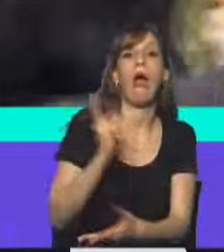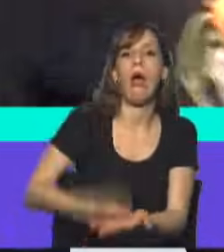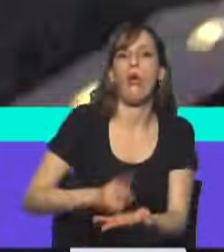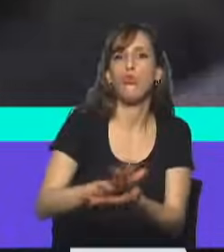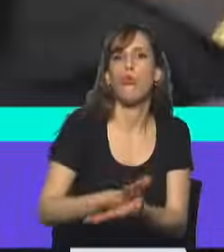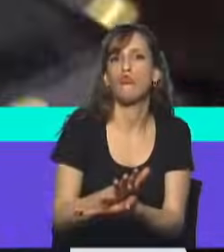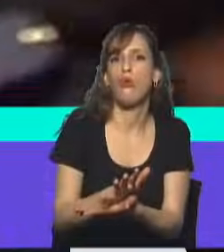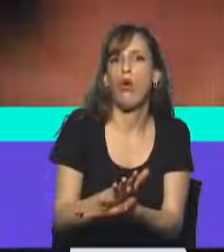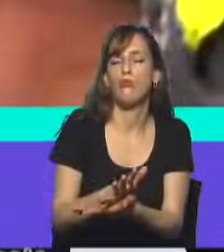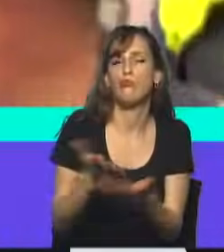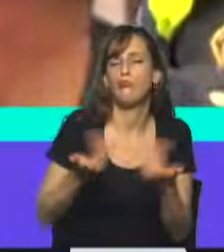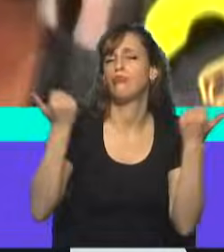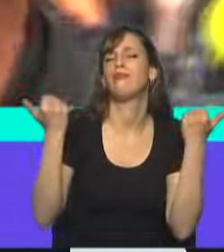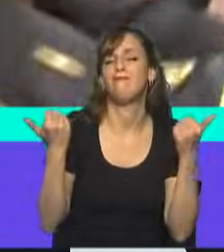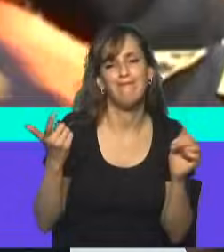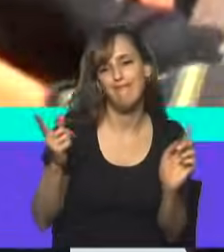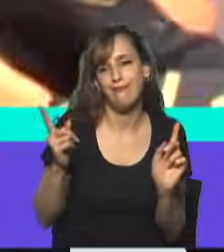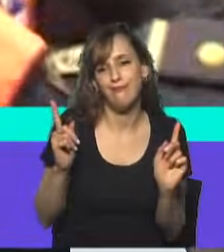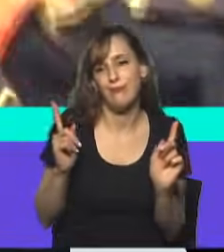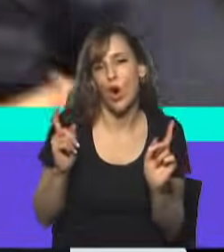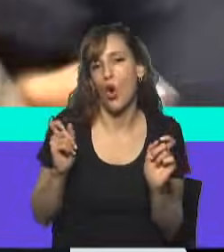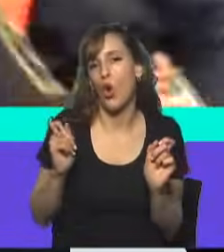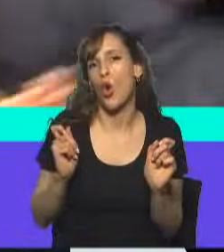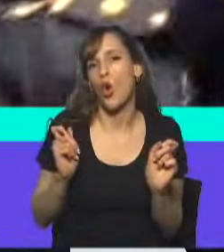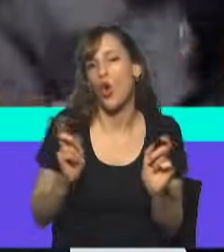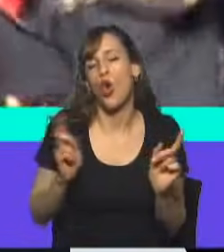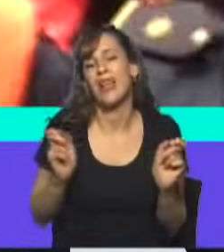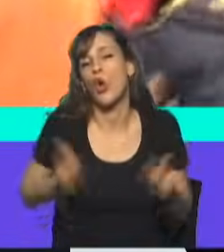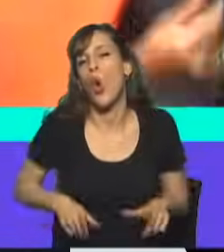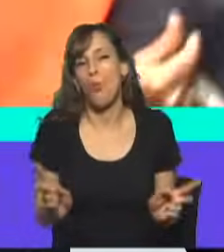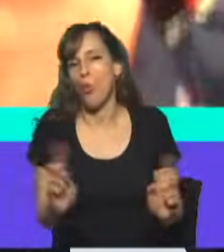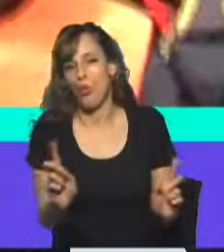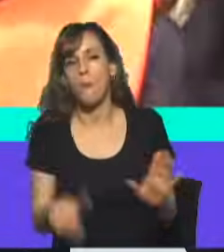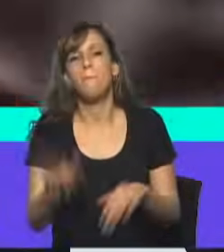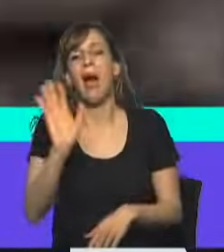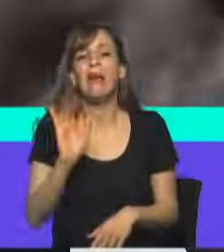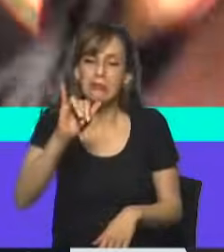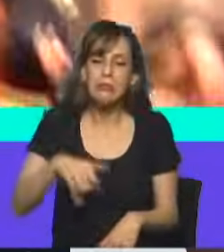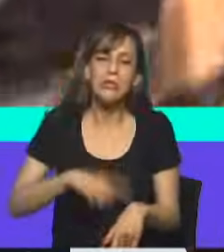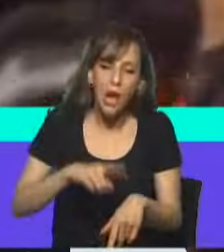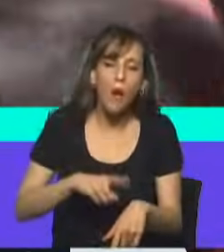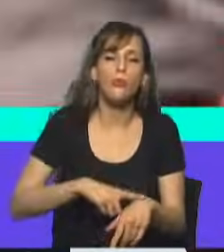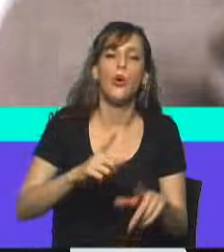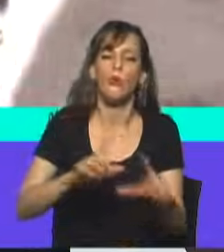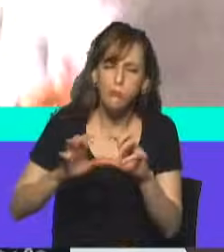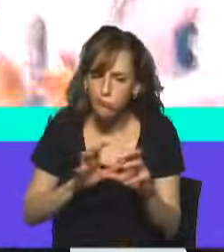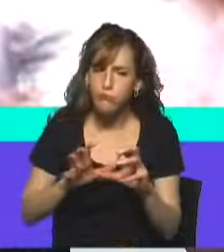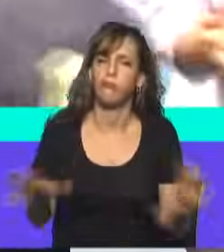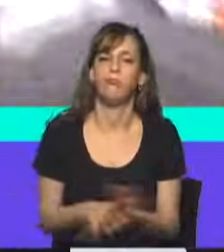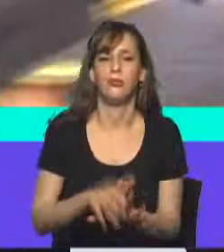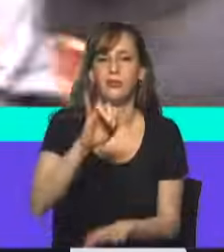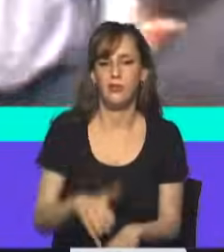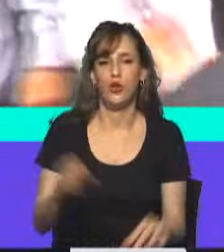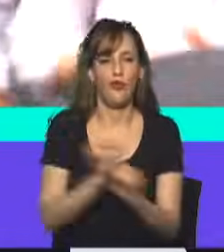una contracción al trabajo que no es muy habitual en el Poder Judicial, en cierto sector del Poder Judicial, para ser más preciso, con lo cual está